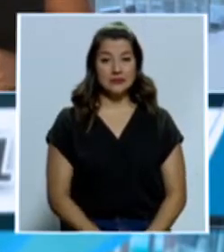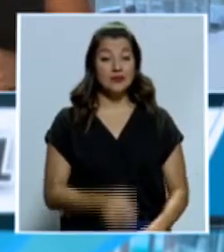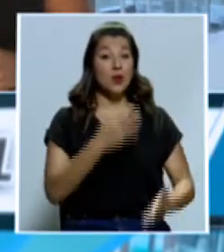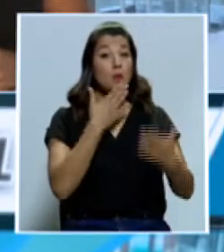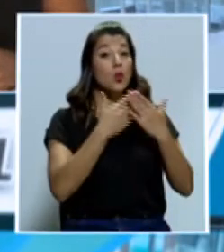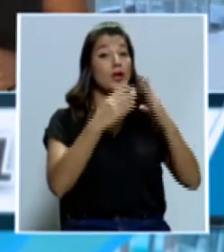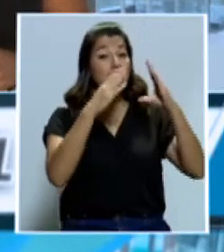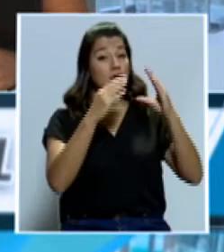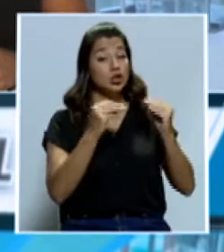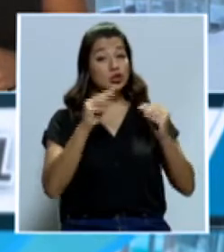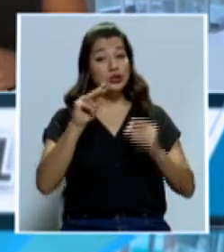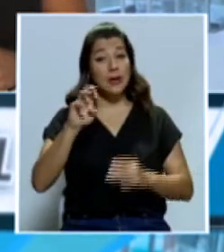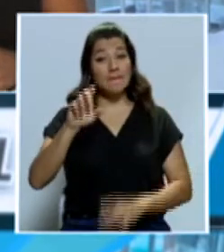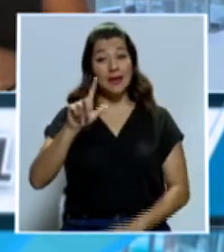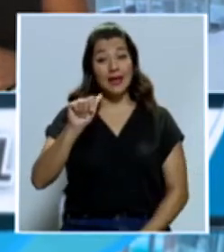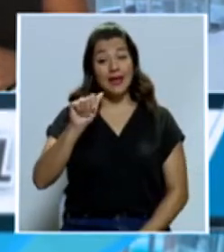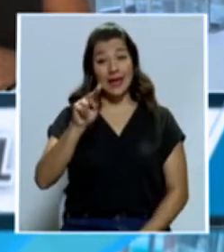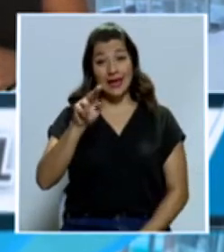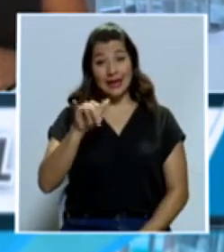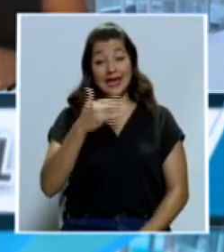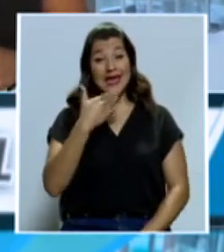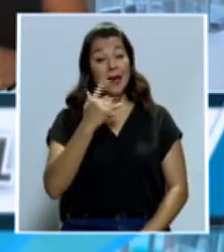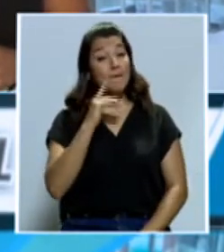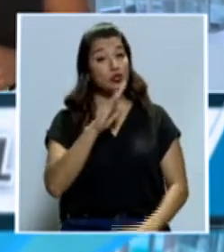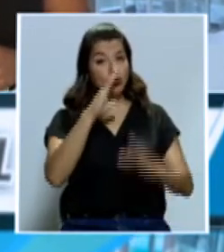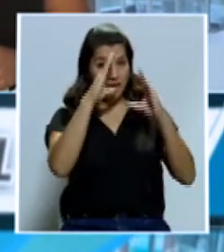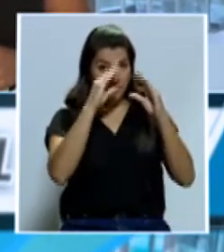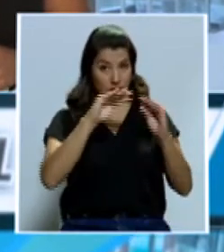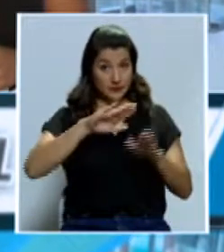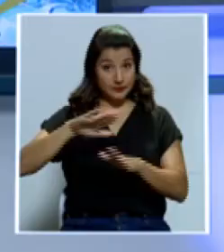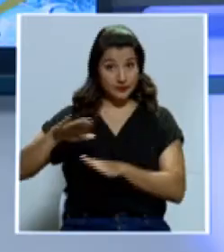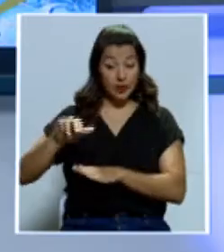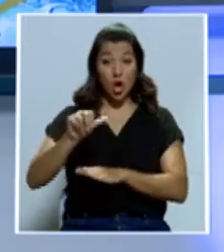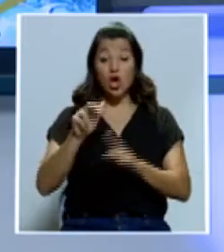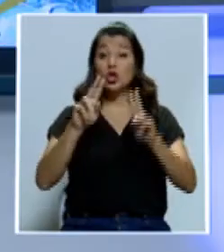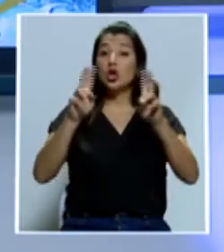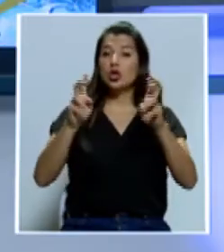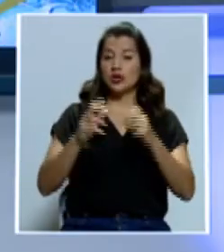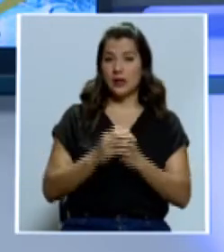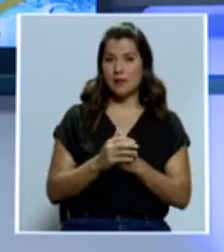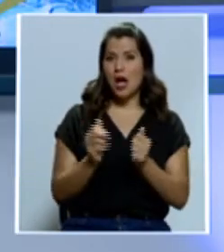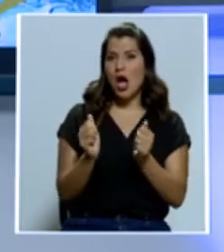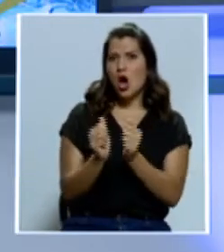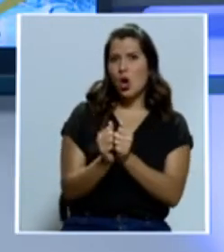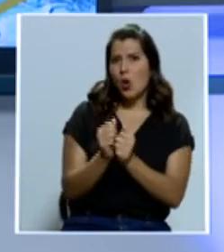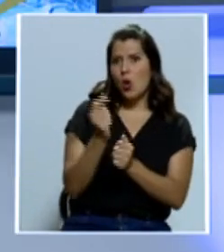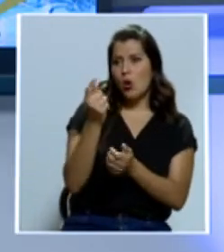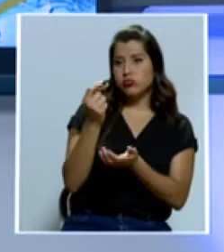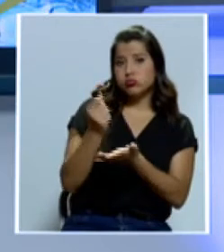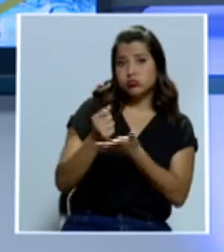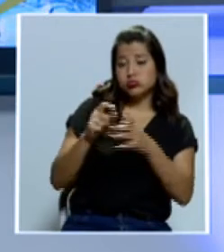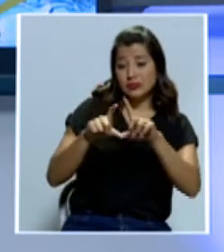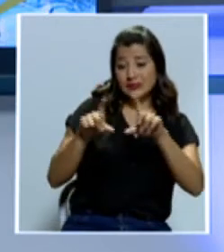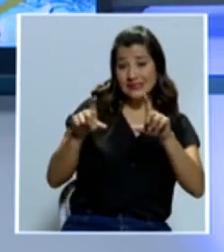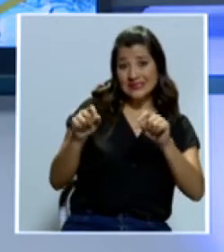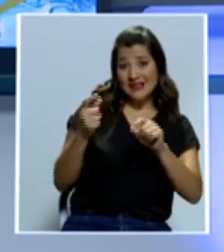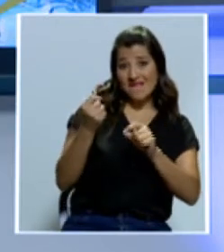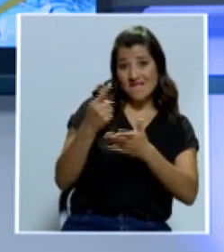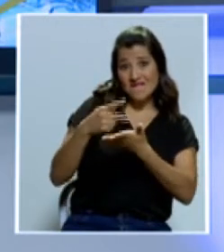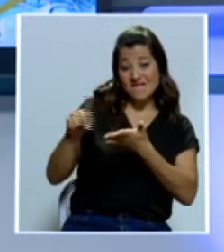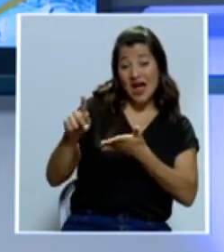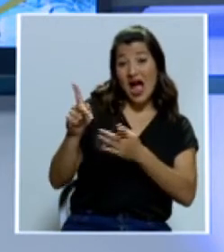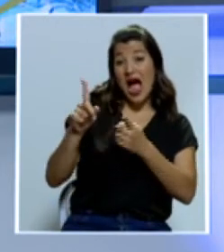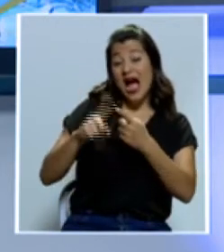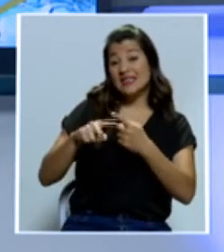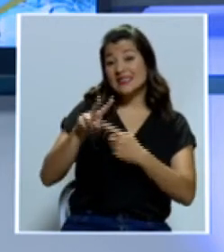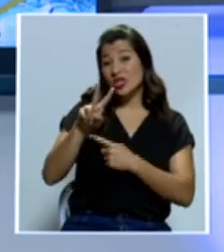Buenas noches, Melanie, gracias por esta amplia información. Pasamos a otros temas con recibos de hasta 200.000 colones de agua. Algunos